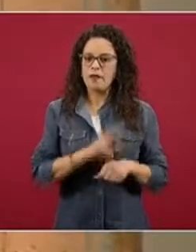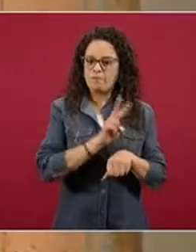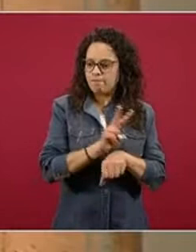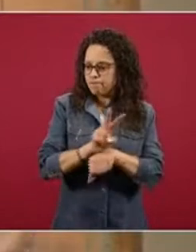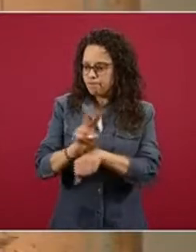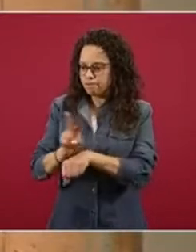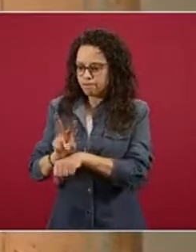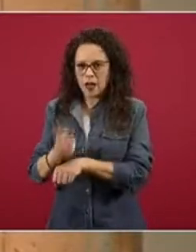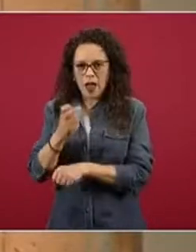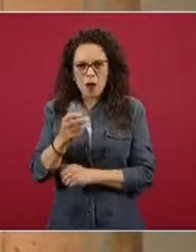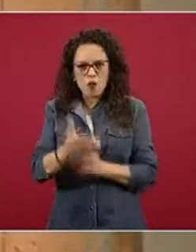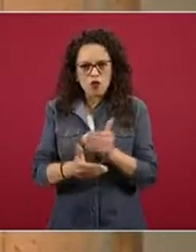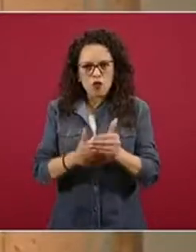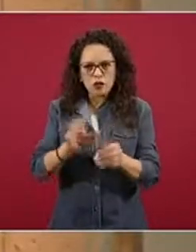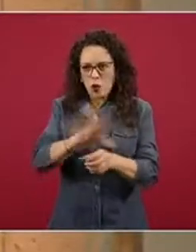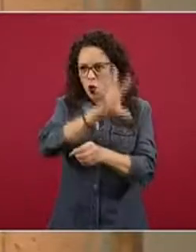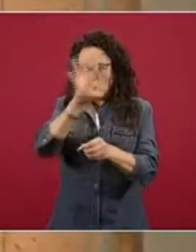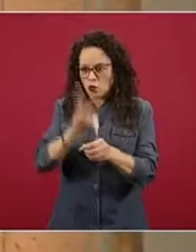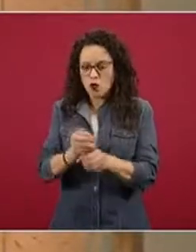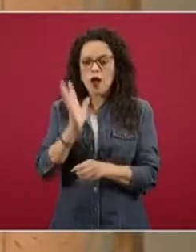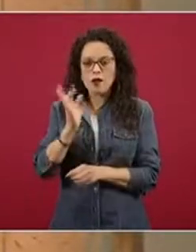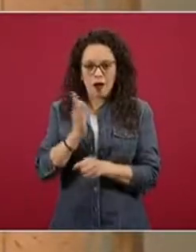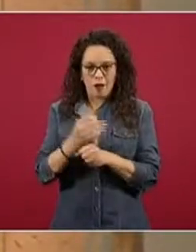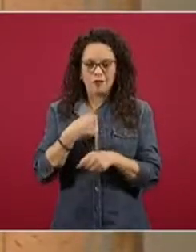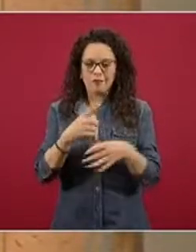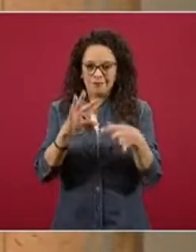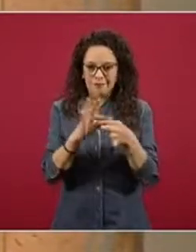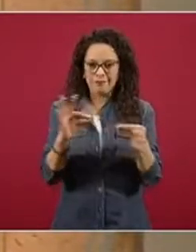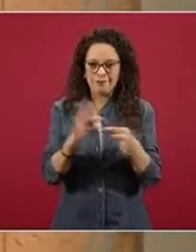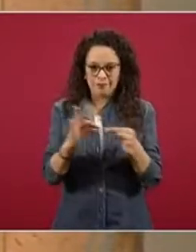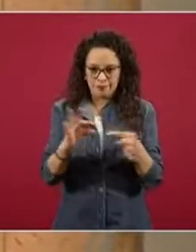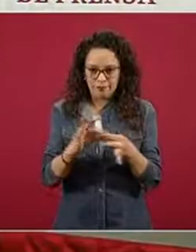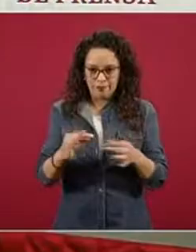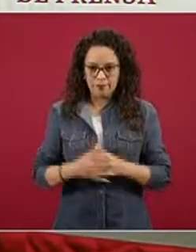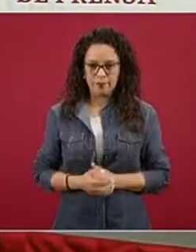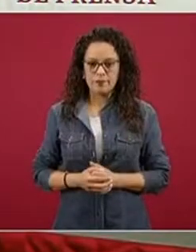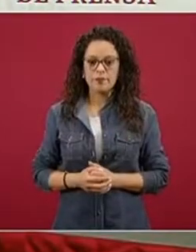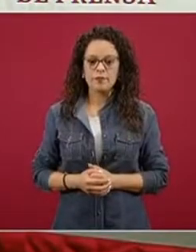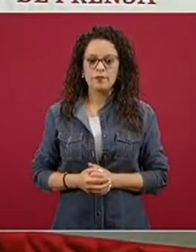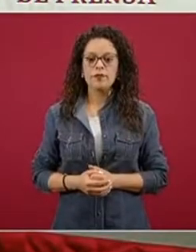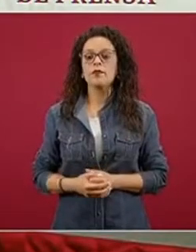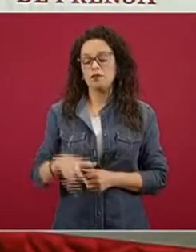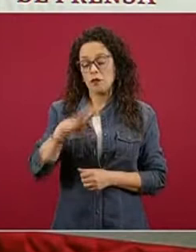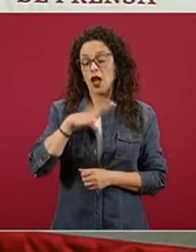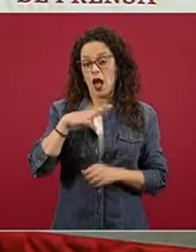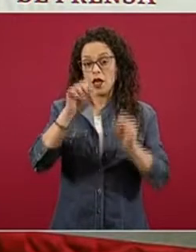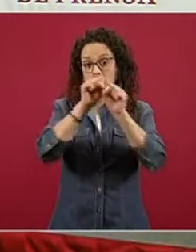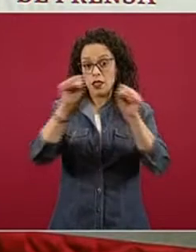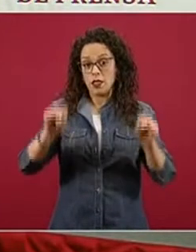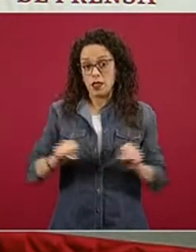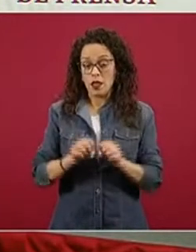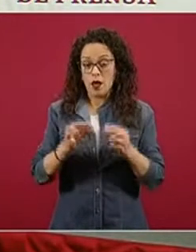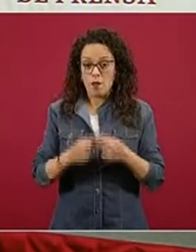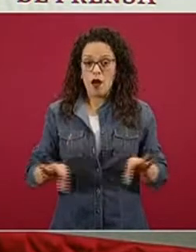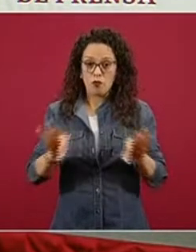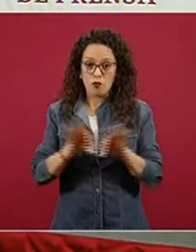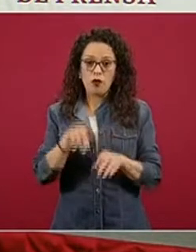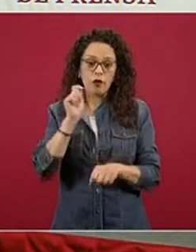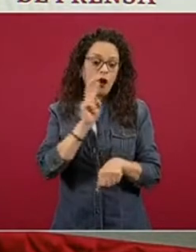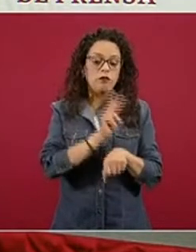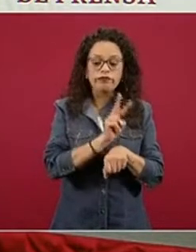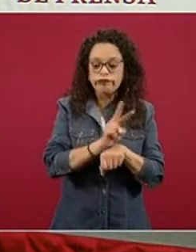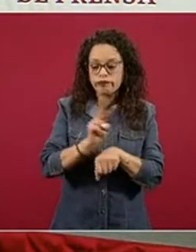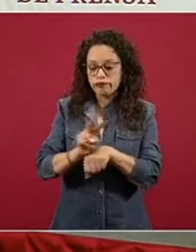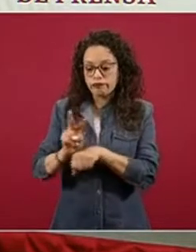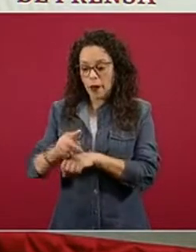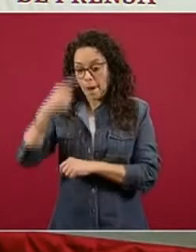El hecho de que yo les diga, aquí están los casos y se comportan así, pues es porque tenemos un sistema de vigilancia que se encarga de